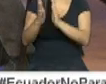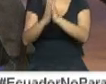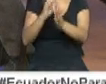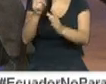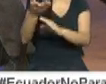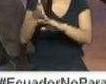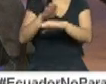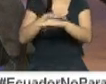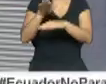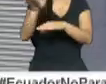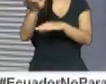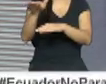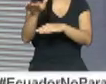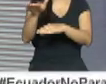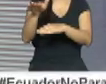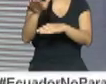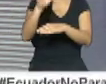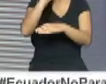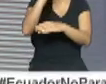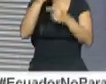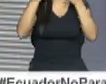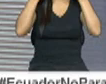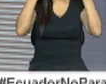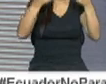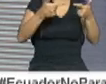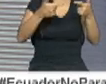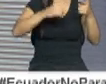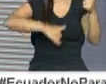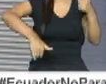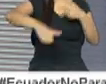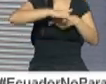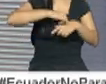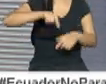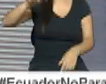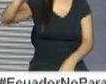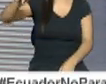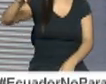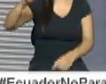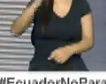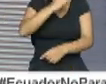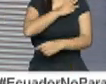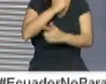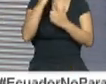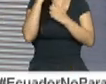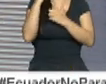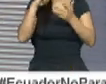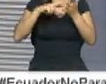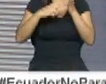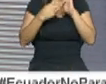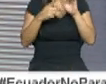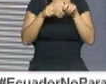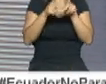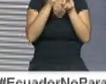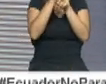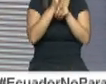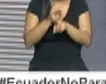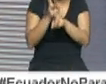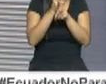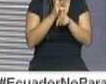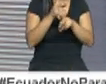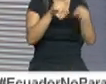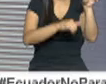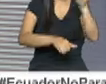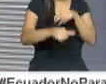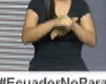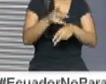este rol de garantes que siempre ha tenido las Fuerzas Armadas en el Ecuador. Realmente son garantes de la democracia, garantes del